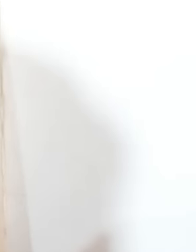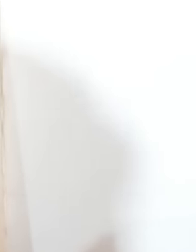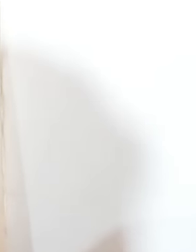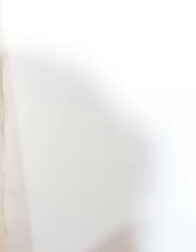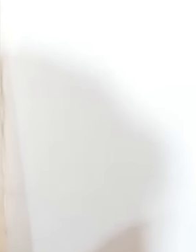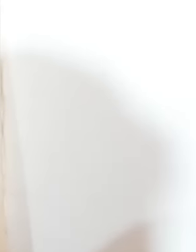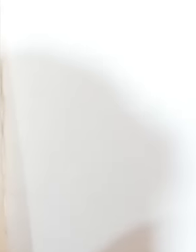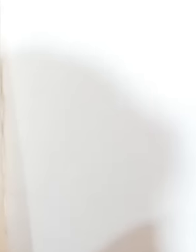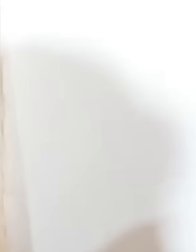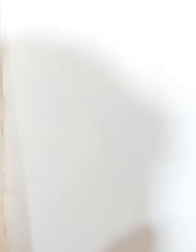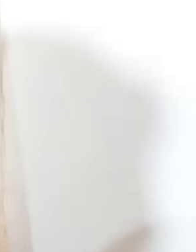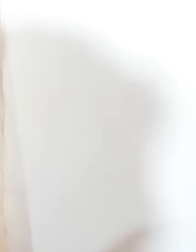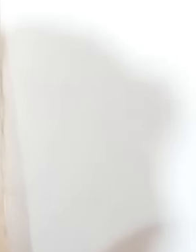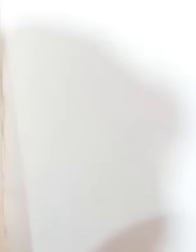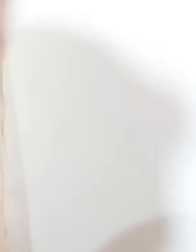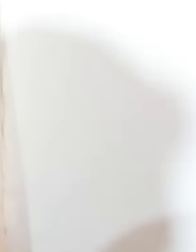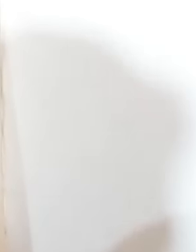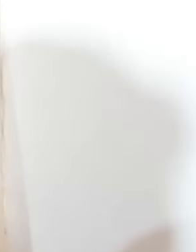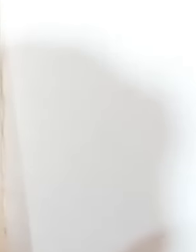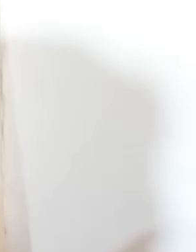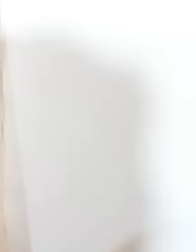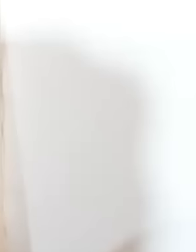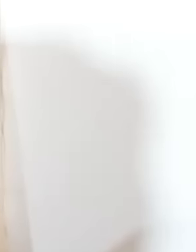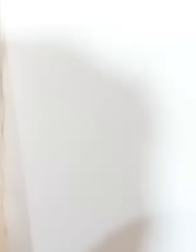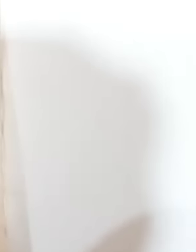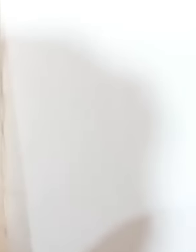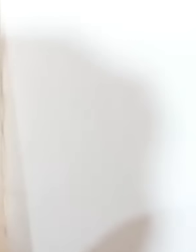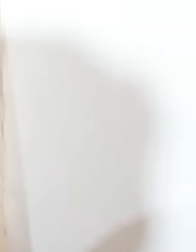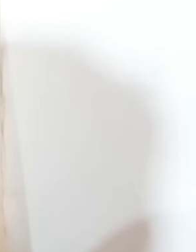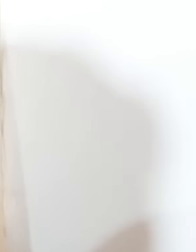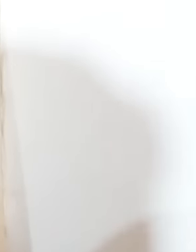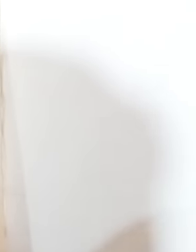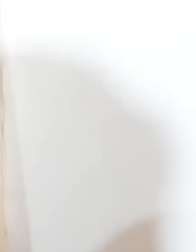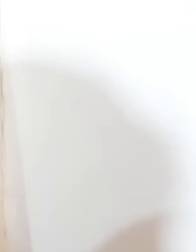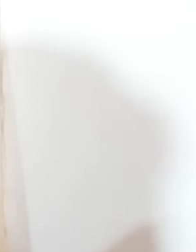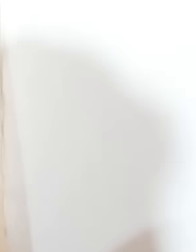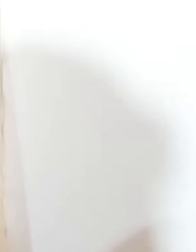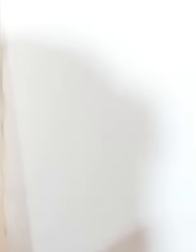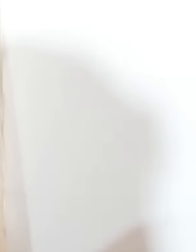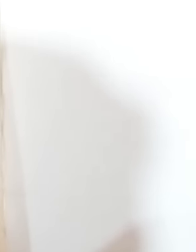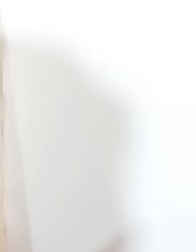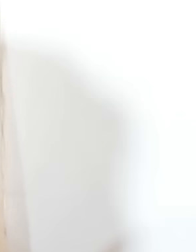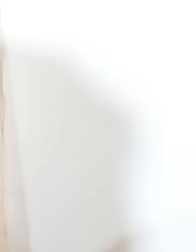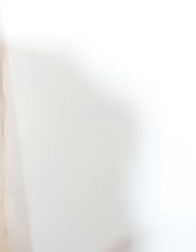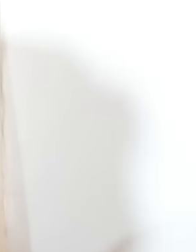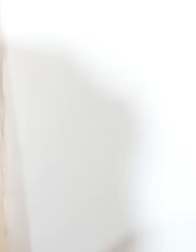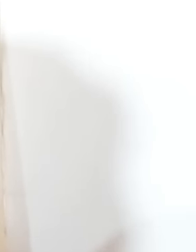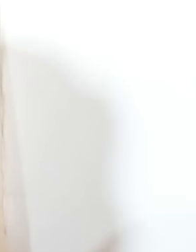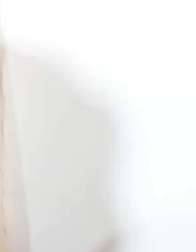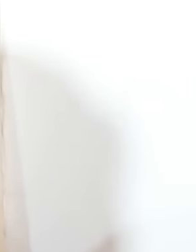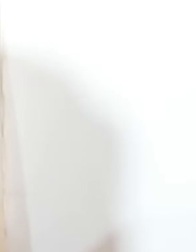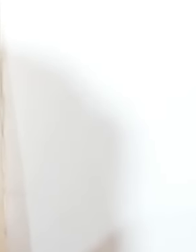Es impresionante cómo te da gusto escuchar hablar a esta presidenta, lo que sabe, cómo le responde las